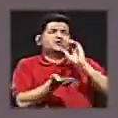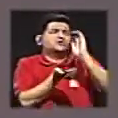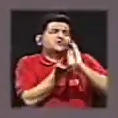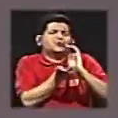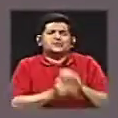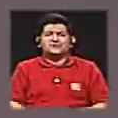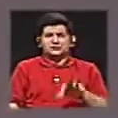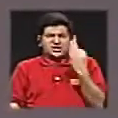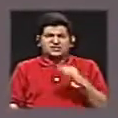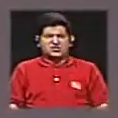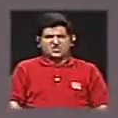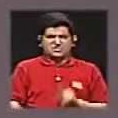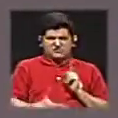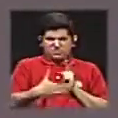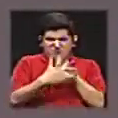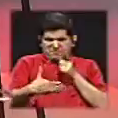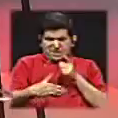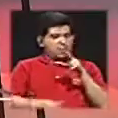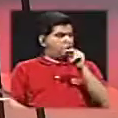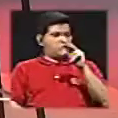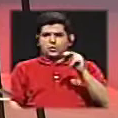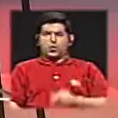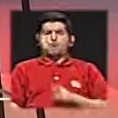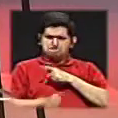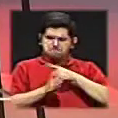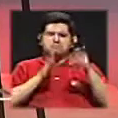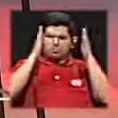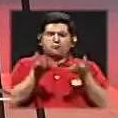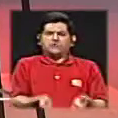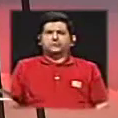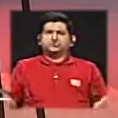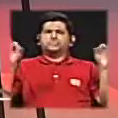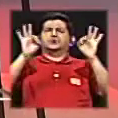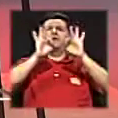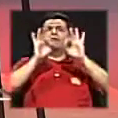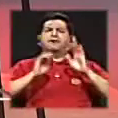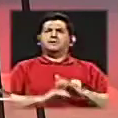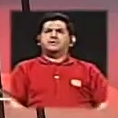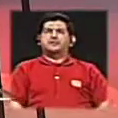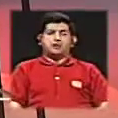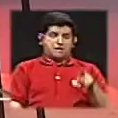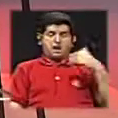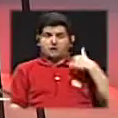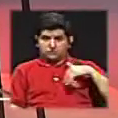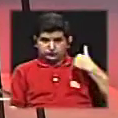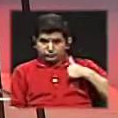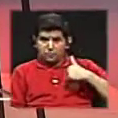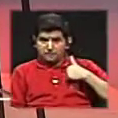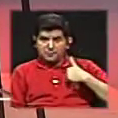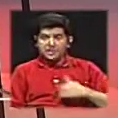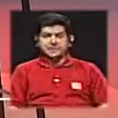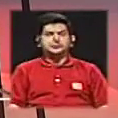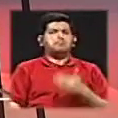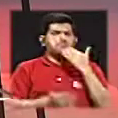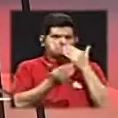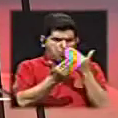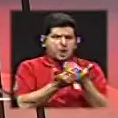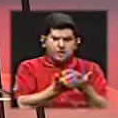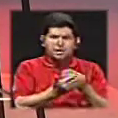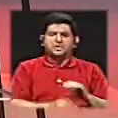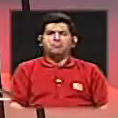respectivamente. Es un profesional distinguido, es un hombre bueno, un